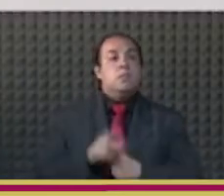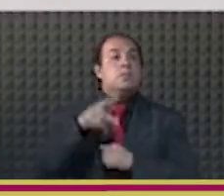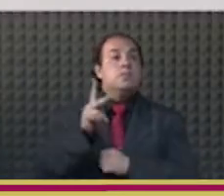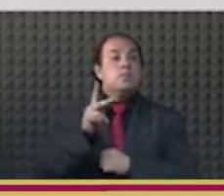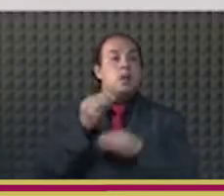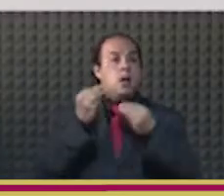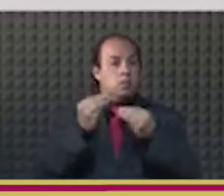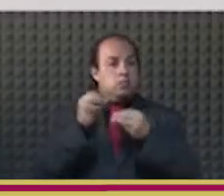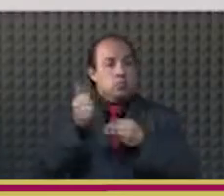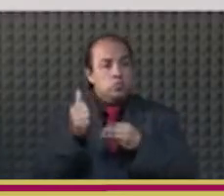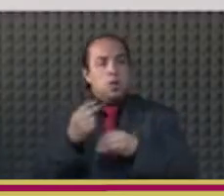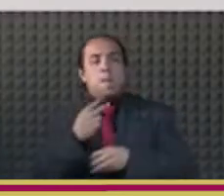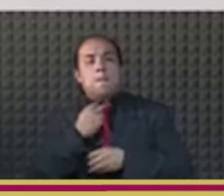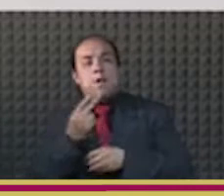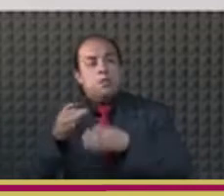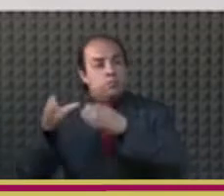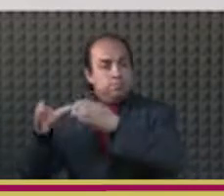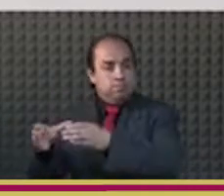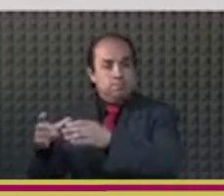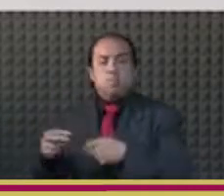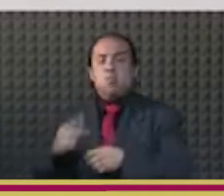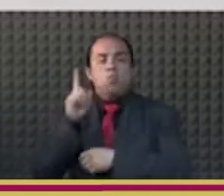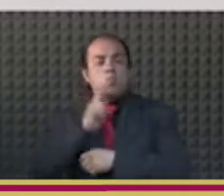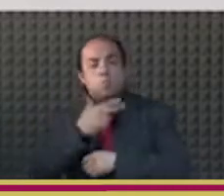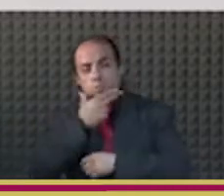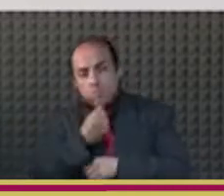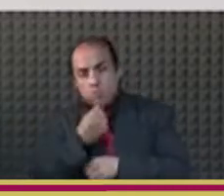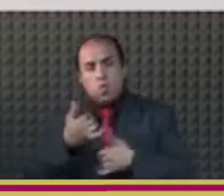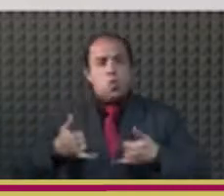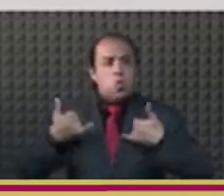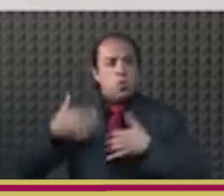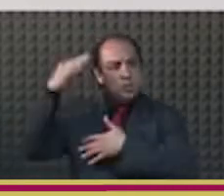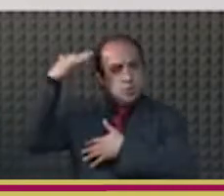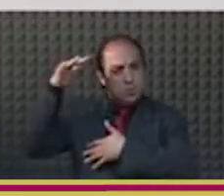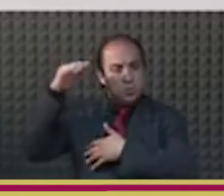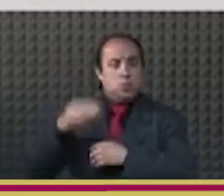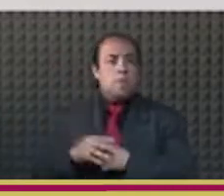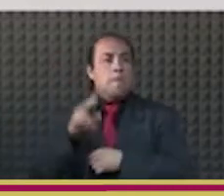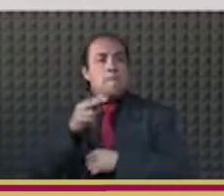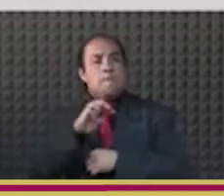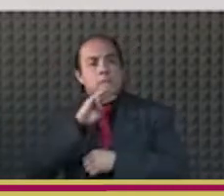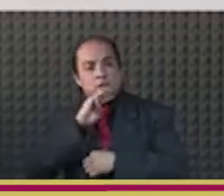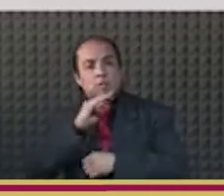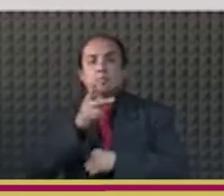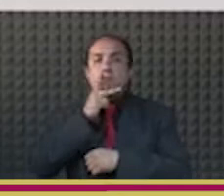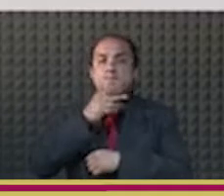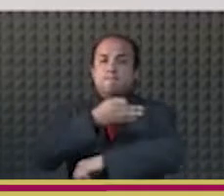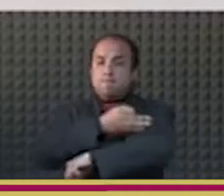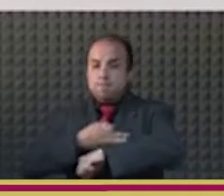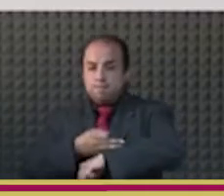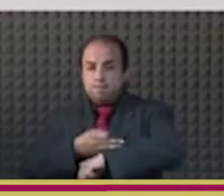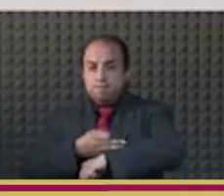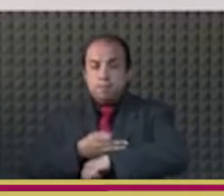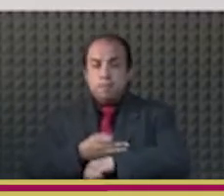hay muchas otras voces, de mujeres y hombres, de jóvenes y adultos, de madres y padres de familia,